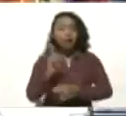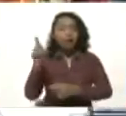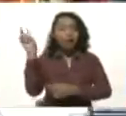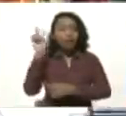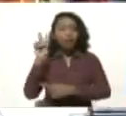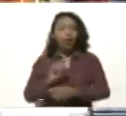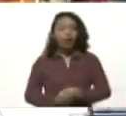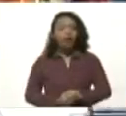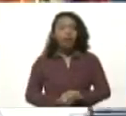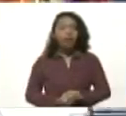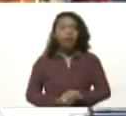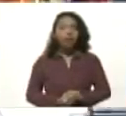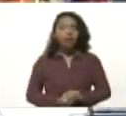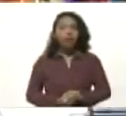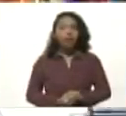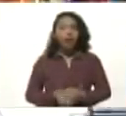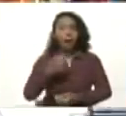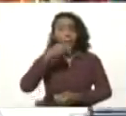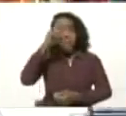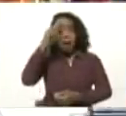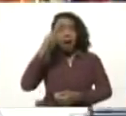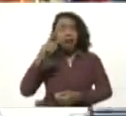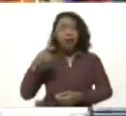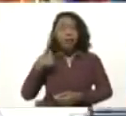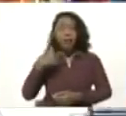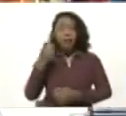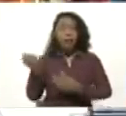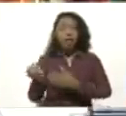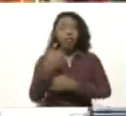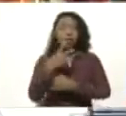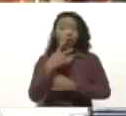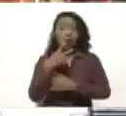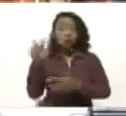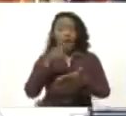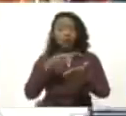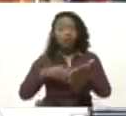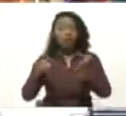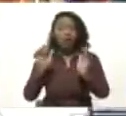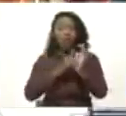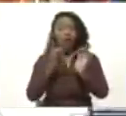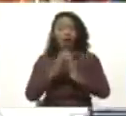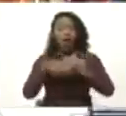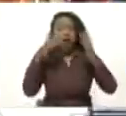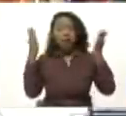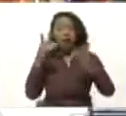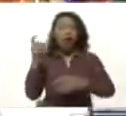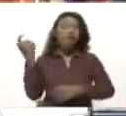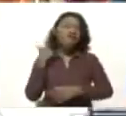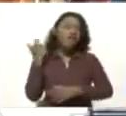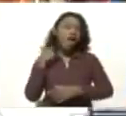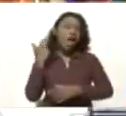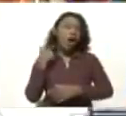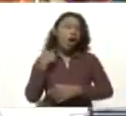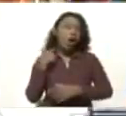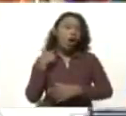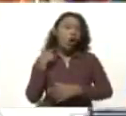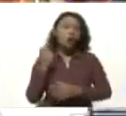venezolano. Y el padre Numa me mandó una lectura de la Biblia en el Antiguo Testamento,